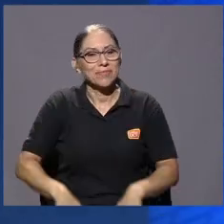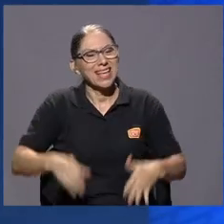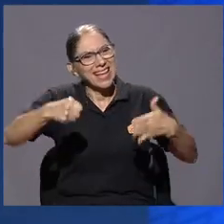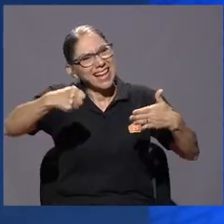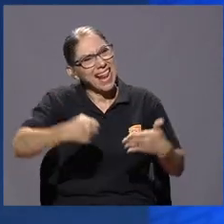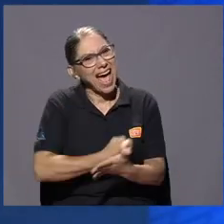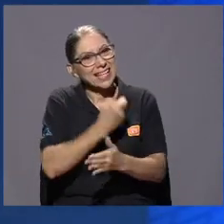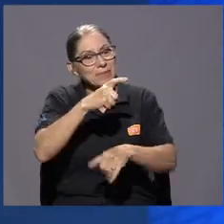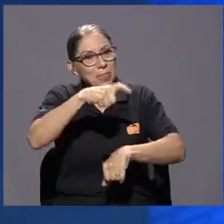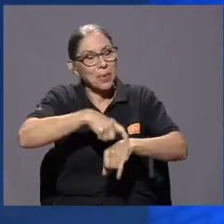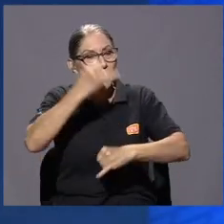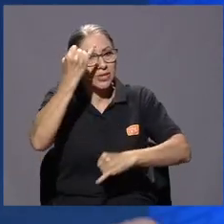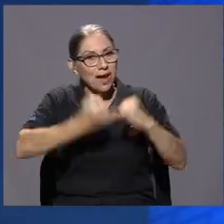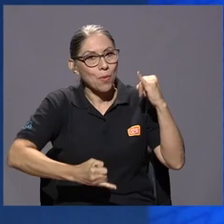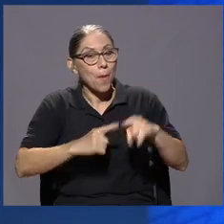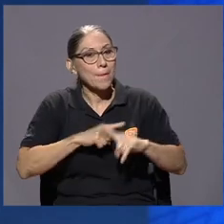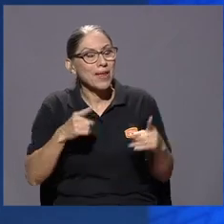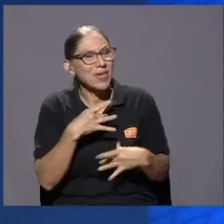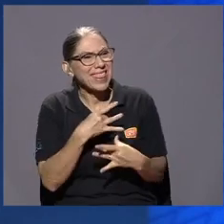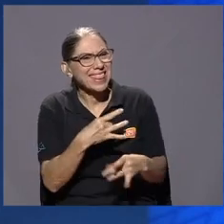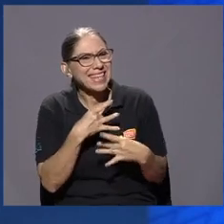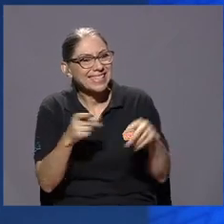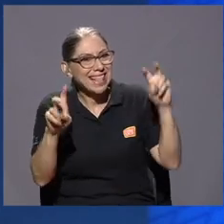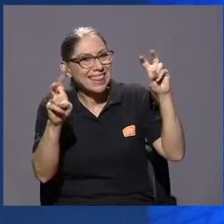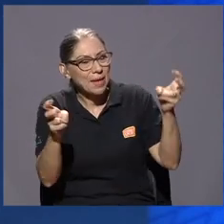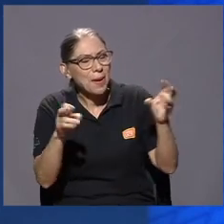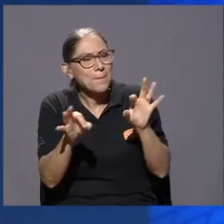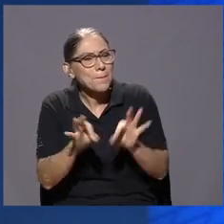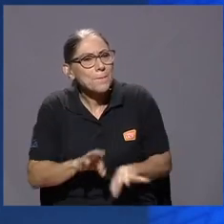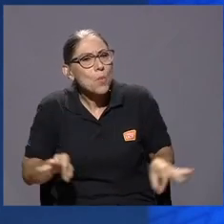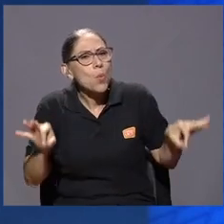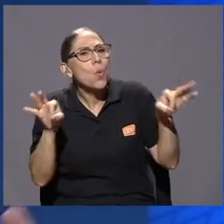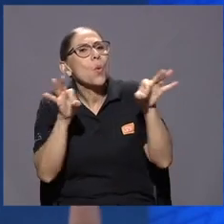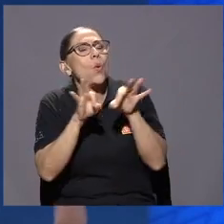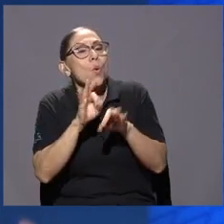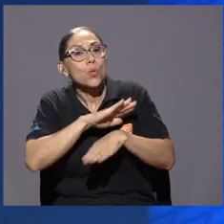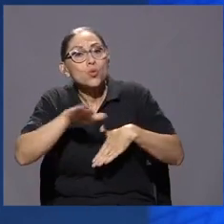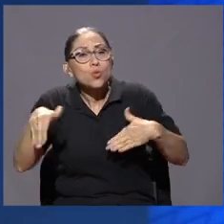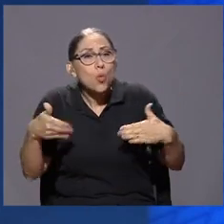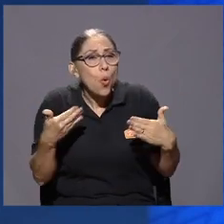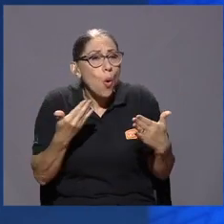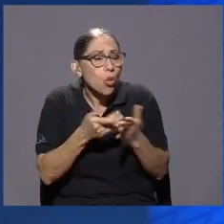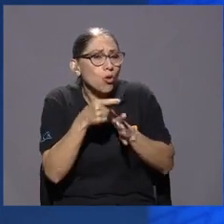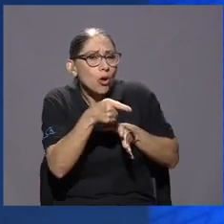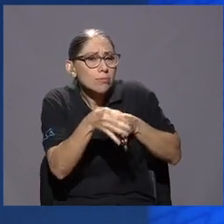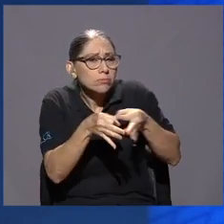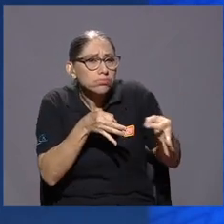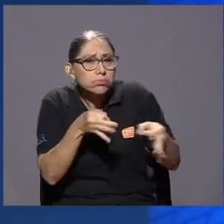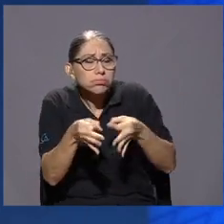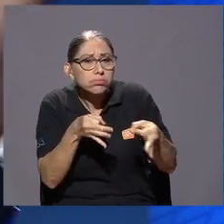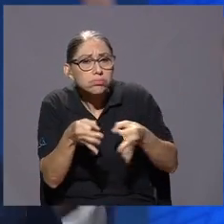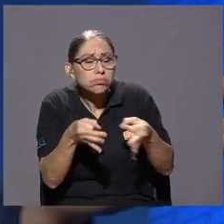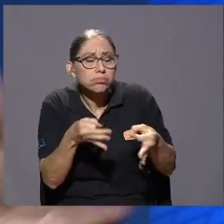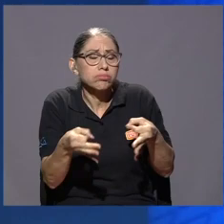Lástima, pero se nos acabó el tiempo, Arabella, pero muy, muy interesante el tema, muy importante toda la visión que nos has